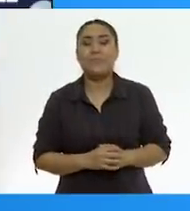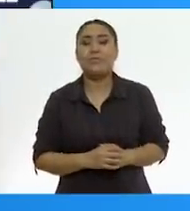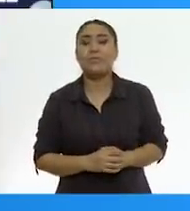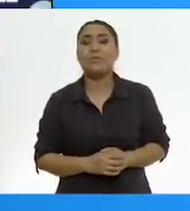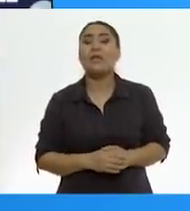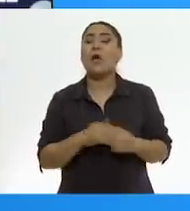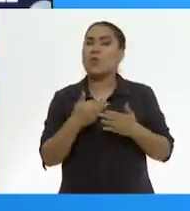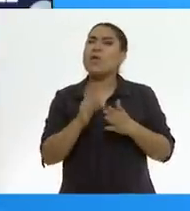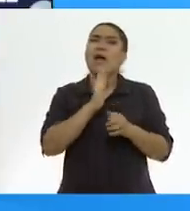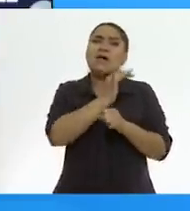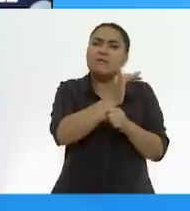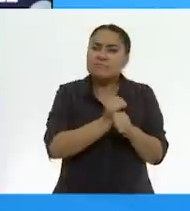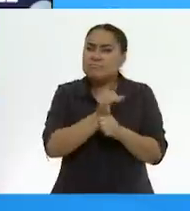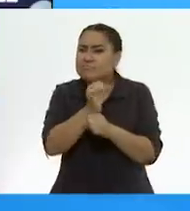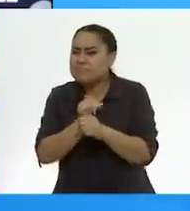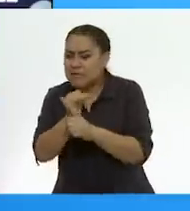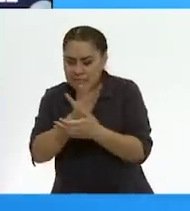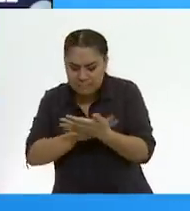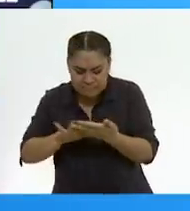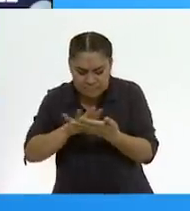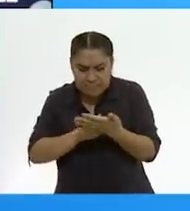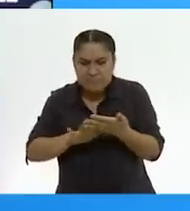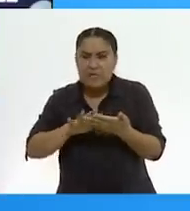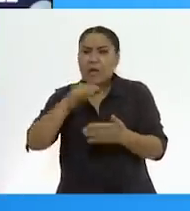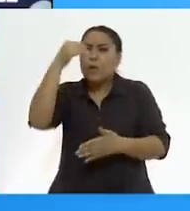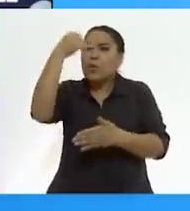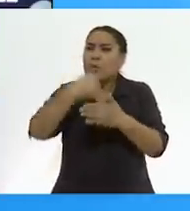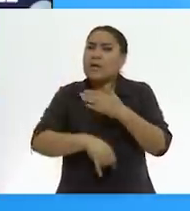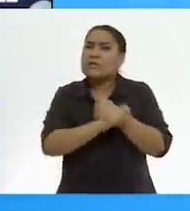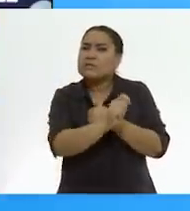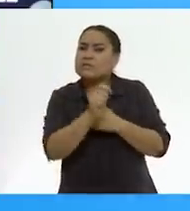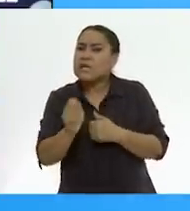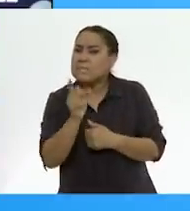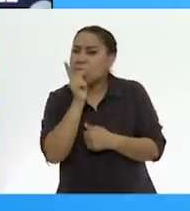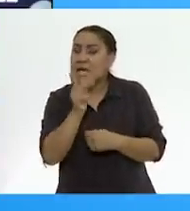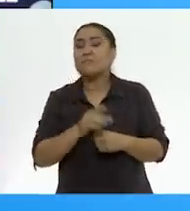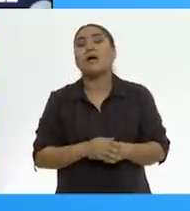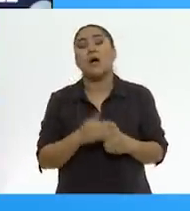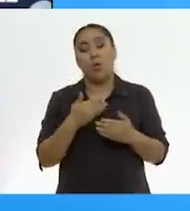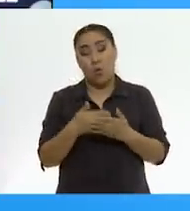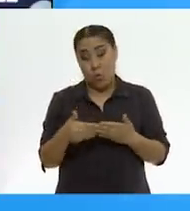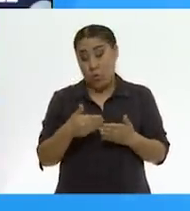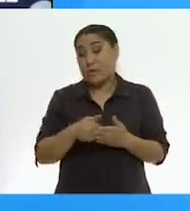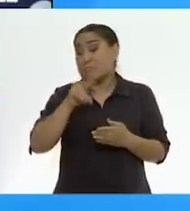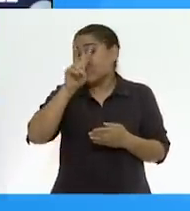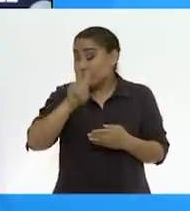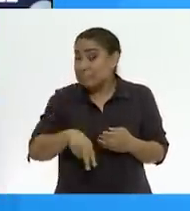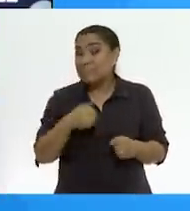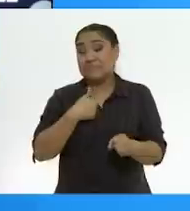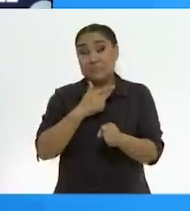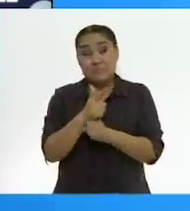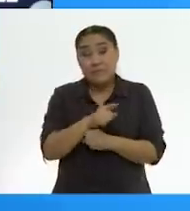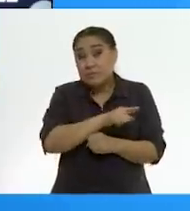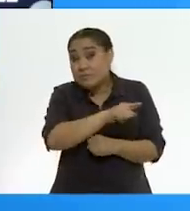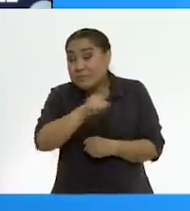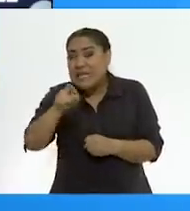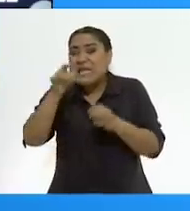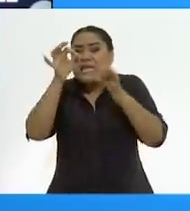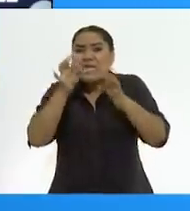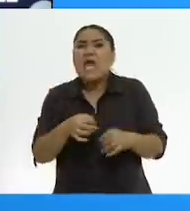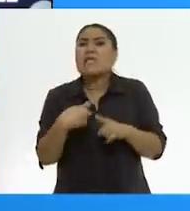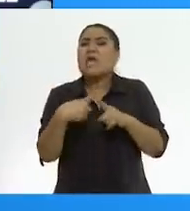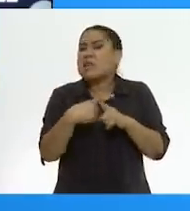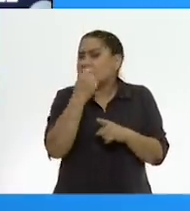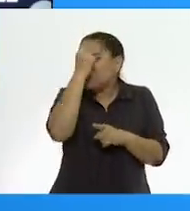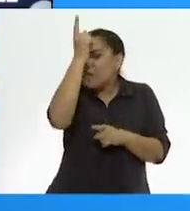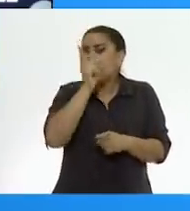Después de tanto investigar y leer sobre el origen de las palabras, he llegado a la conclusión que nadie a ciencia cierta sabe quién las inventó.